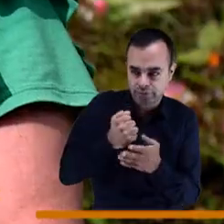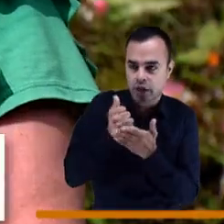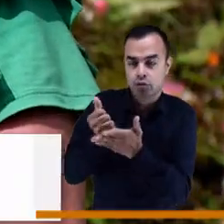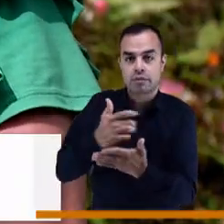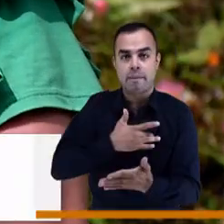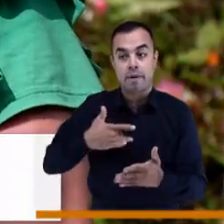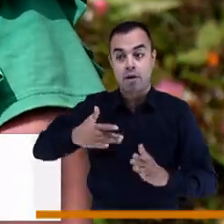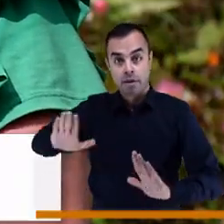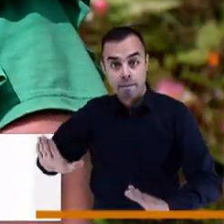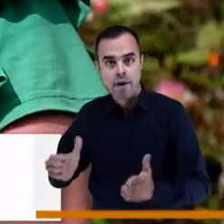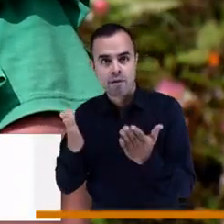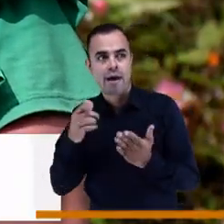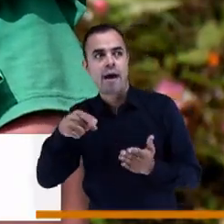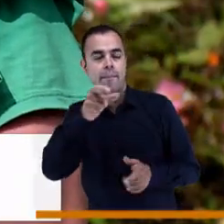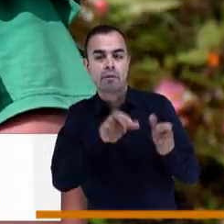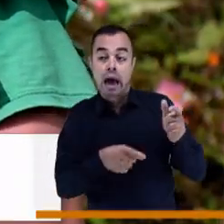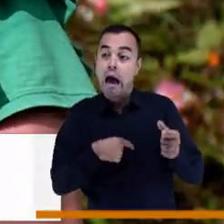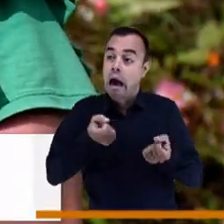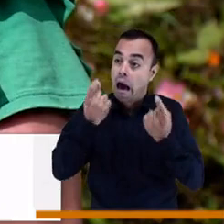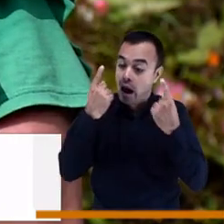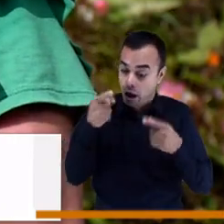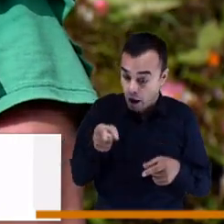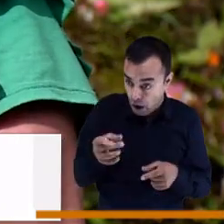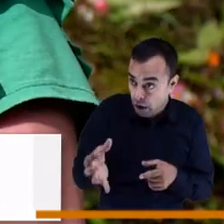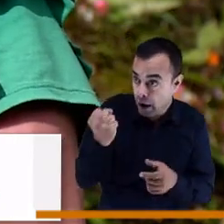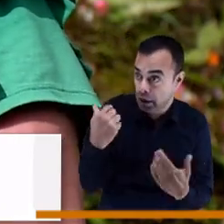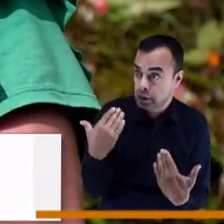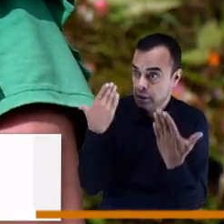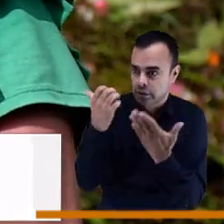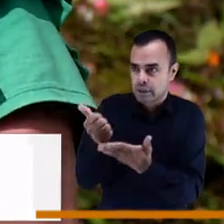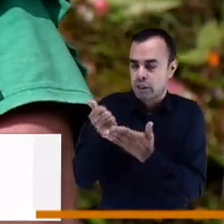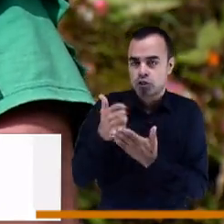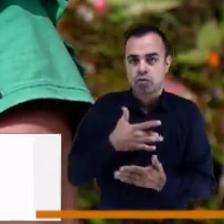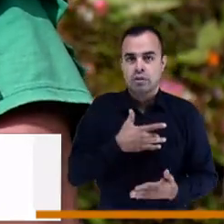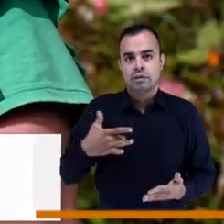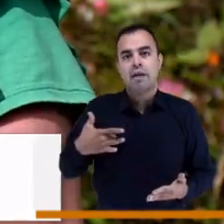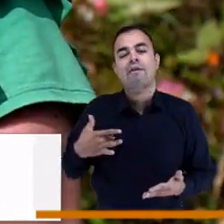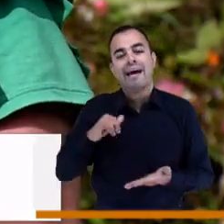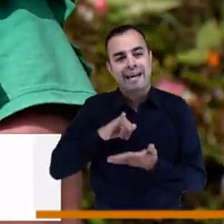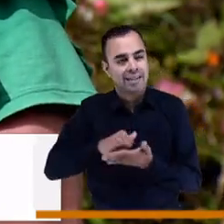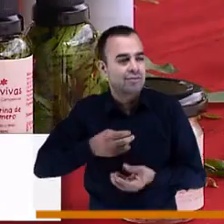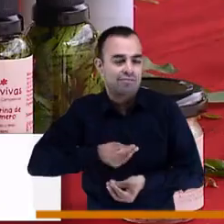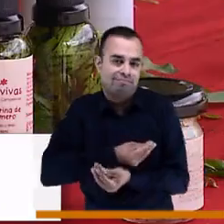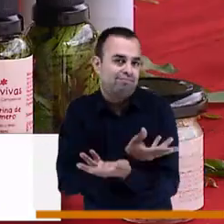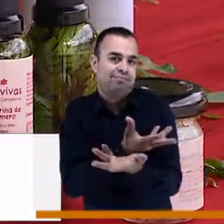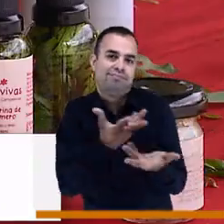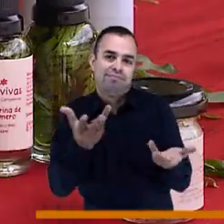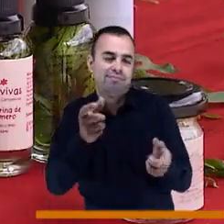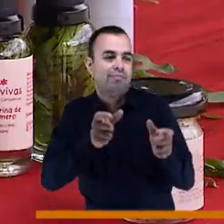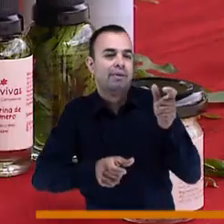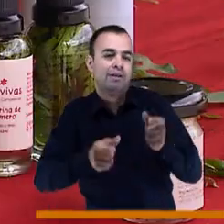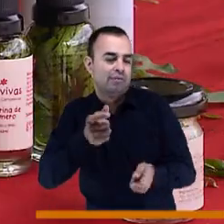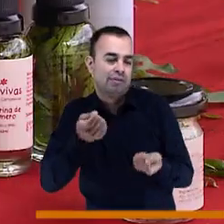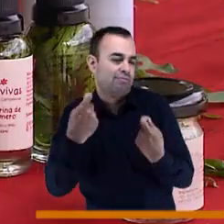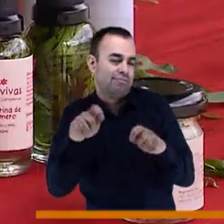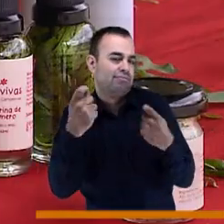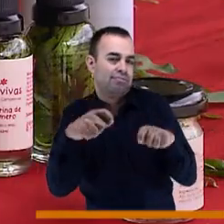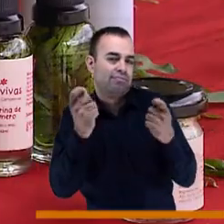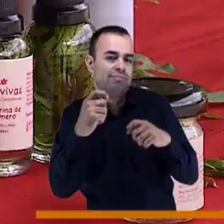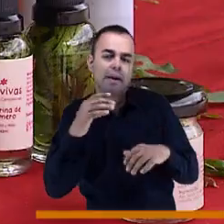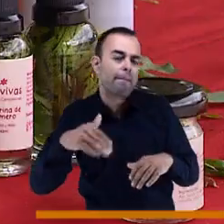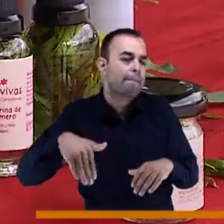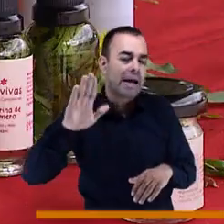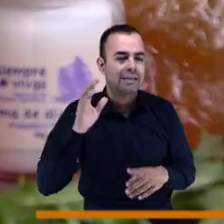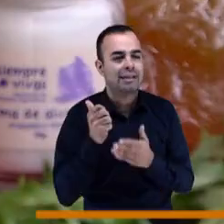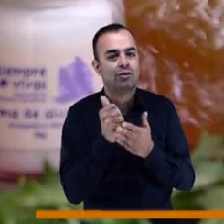ejemplo nos ha llevado a sensibilizar a mucha gente y por eso tenemos estos productos para ofrecerle a la gente, más que